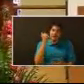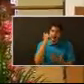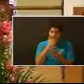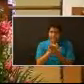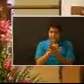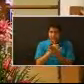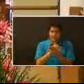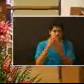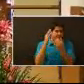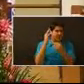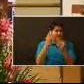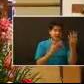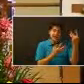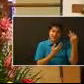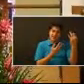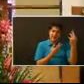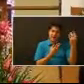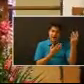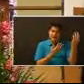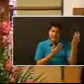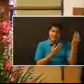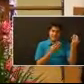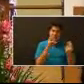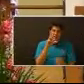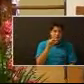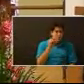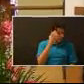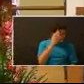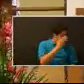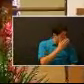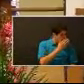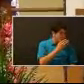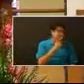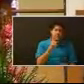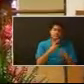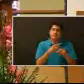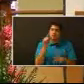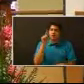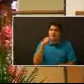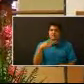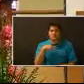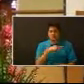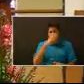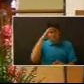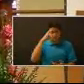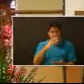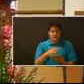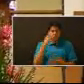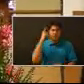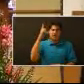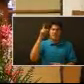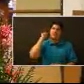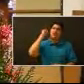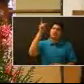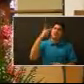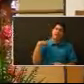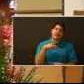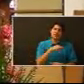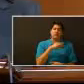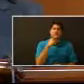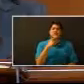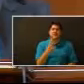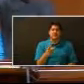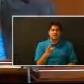¿Amén? La esperanza no avergüenza. Así que creámosle al Señor que Él nos está